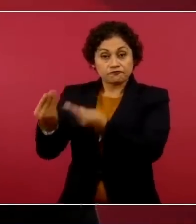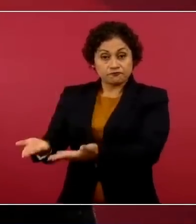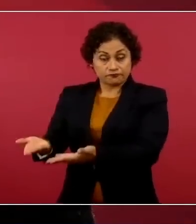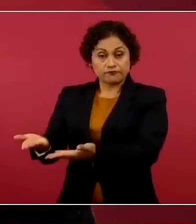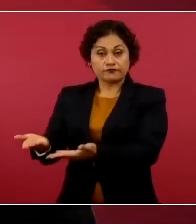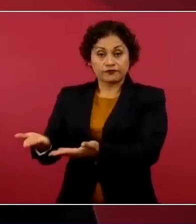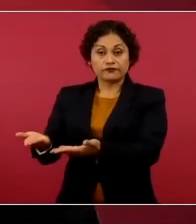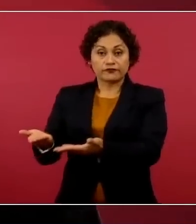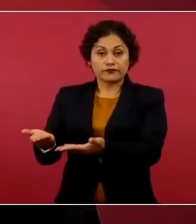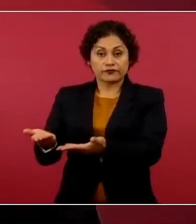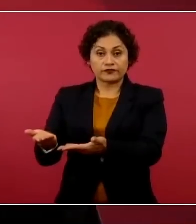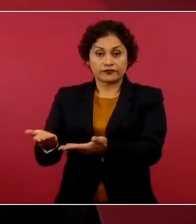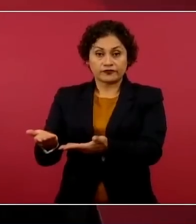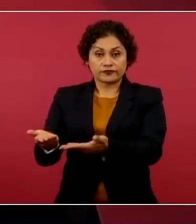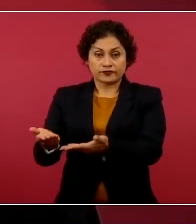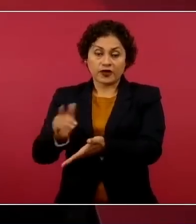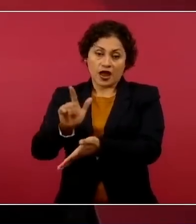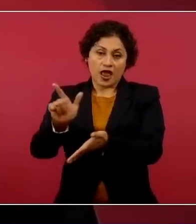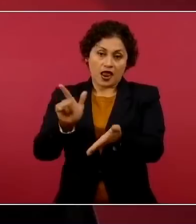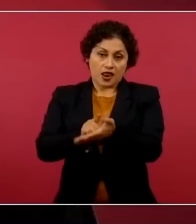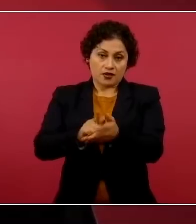a la ley electoral.